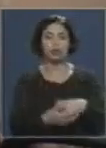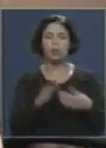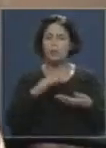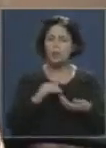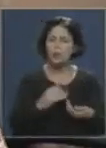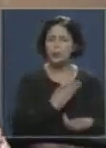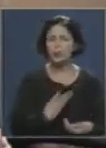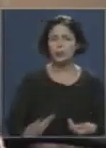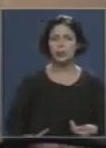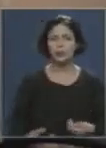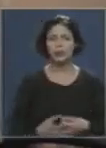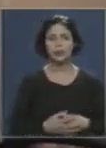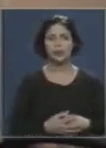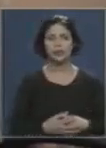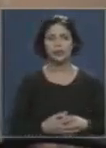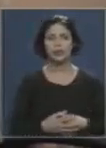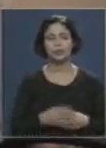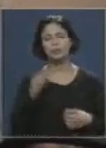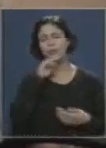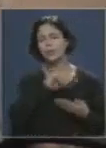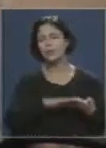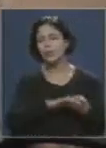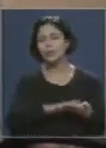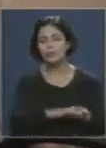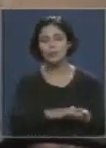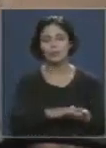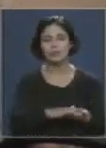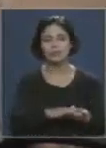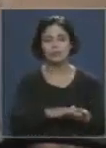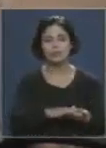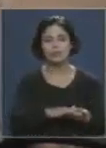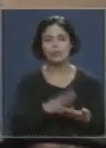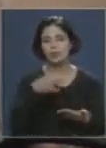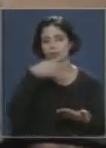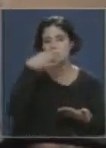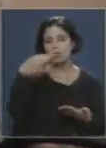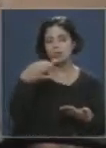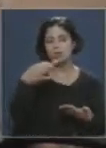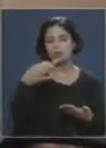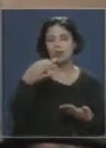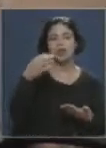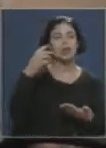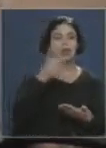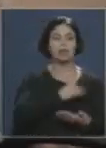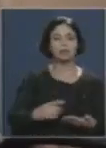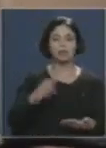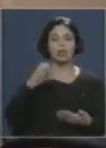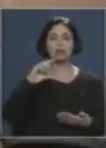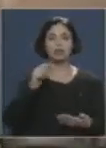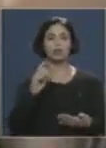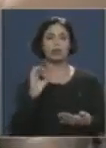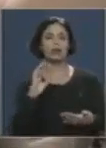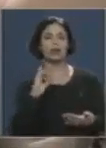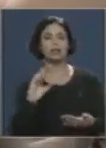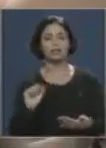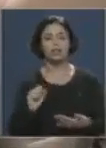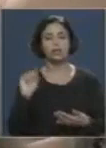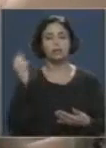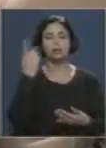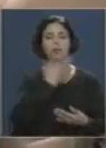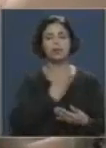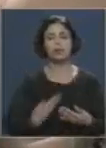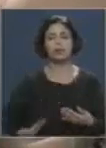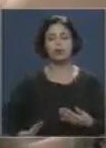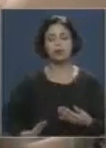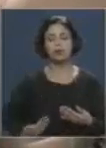perdón presidenta, para, por ejemplo, lo que decía el diputado René Manuel García, lo que fue el primer gobierno del presidente